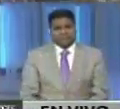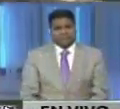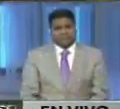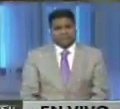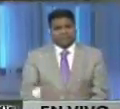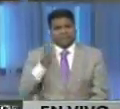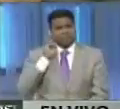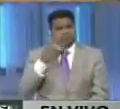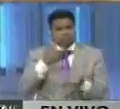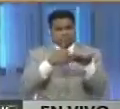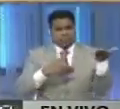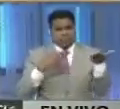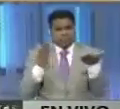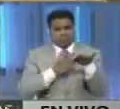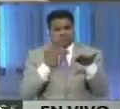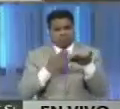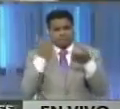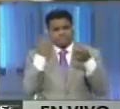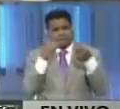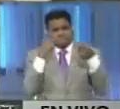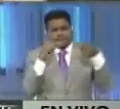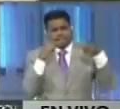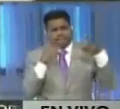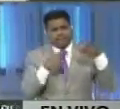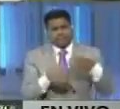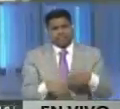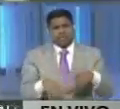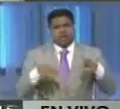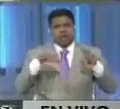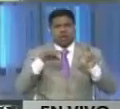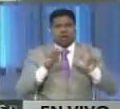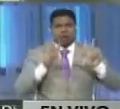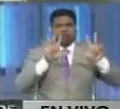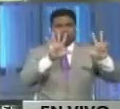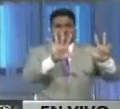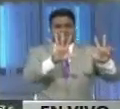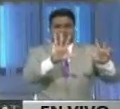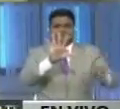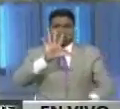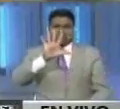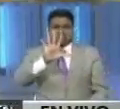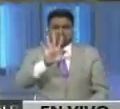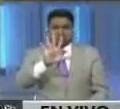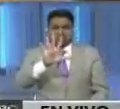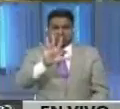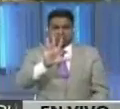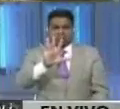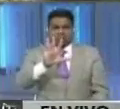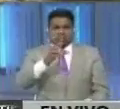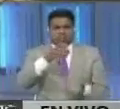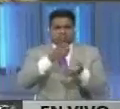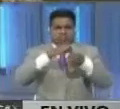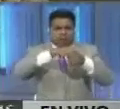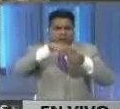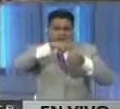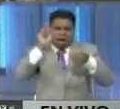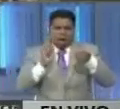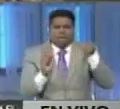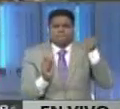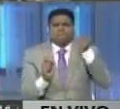está en pantalla específicamente 85 granadas de 40 mm granadas de alto